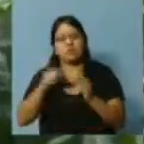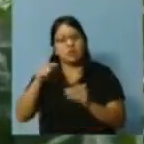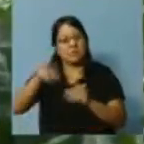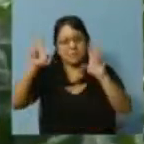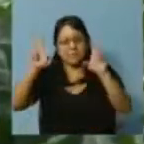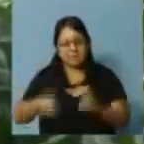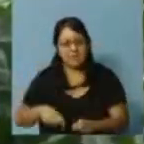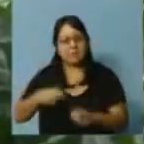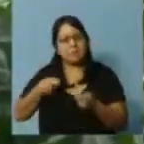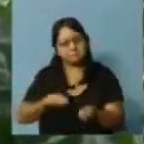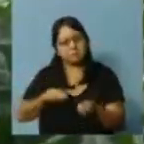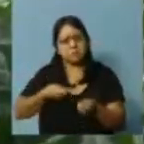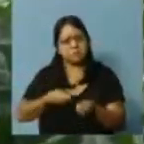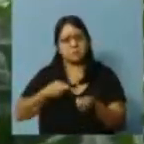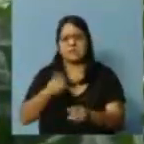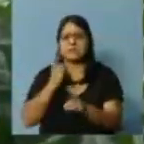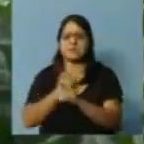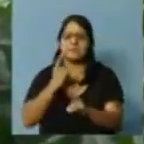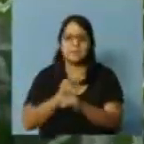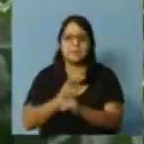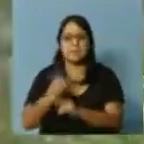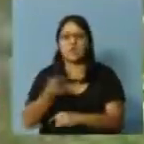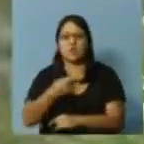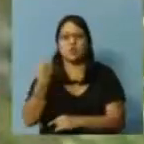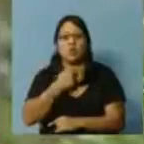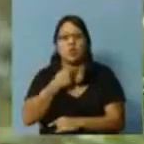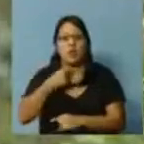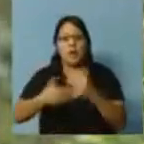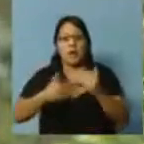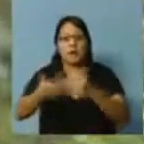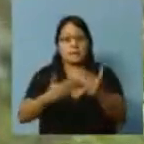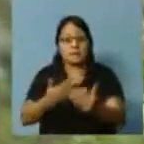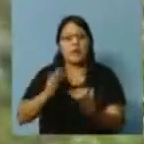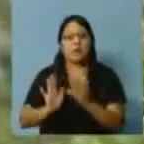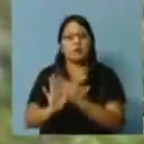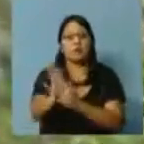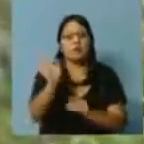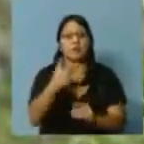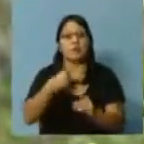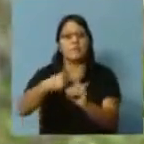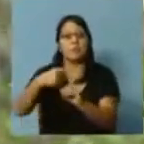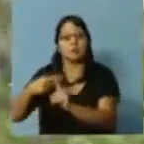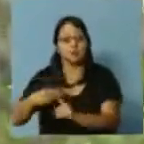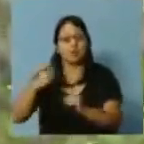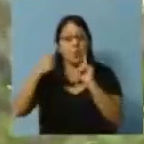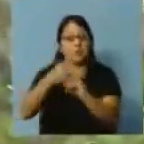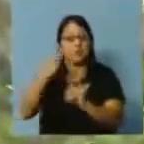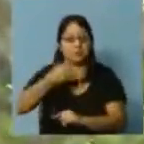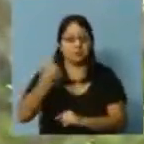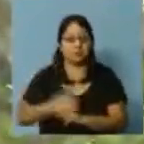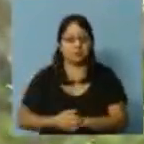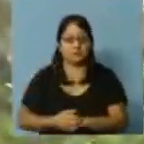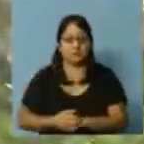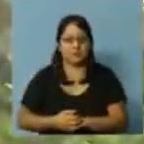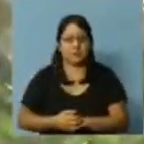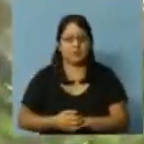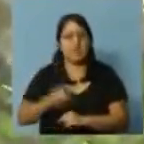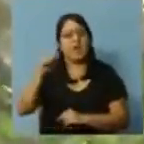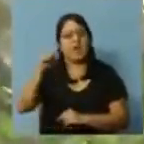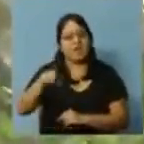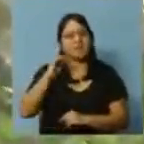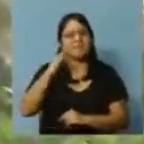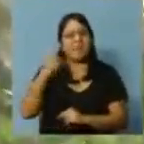de todas estas acciones que debemos hacer para lograr los resultados positivos no nos queda otro menos si están agotando decía las